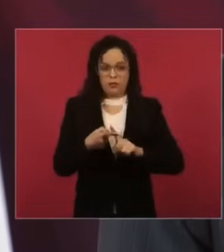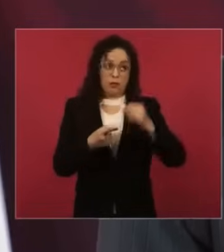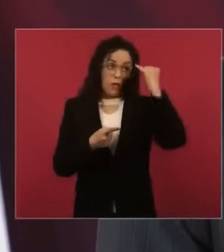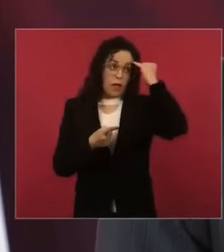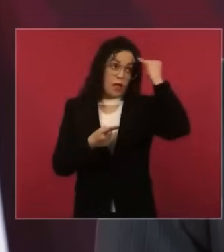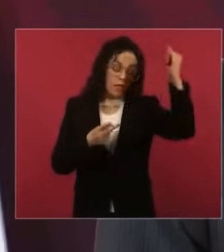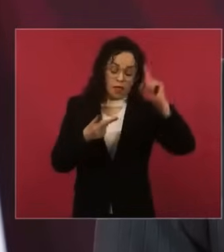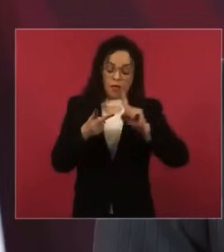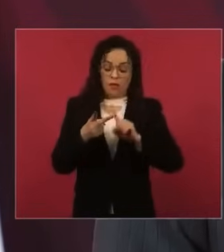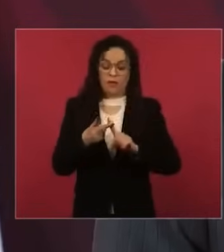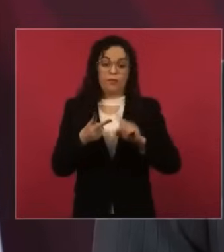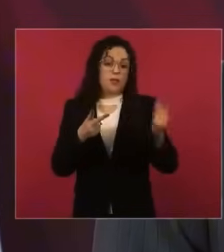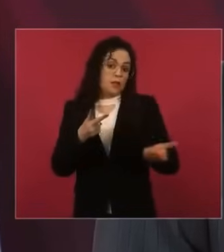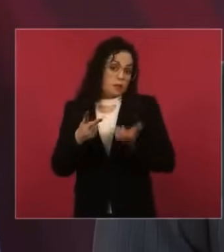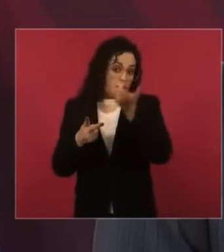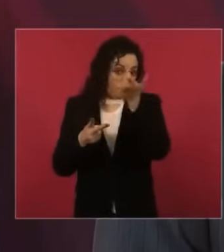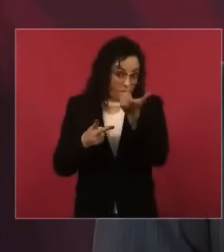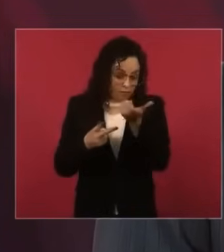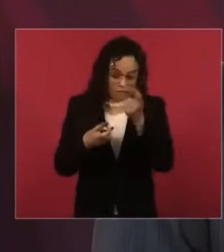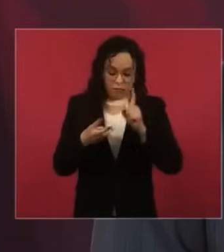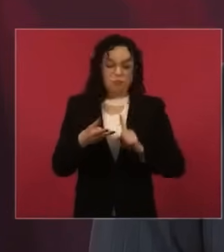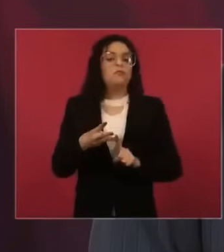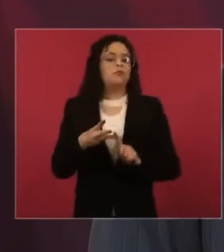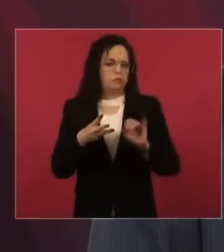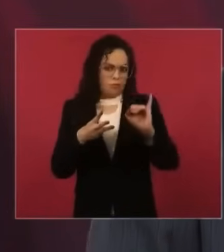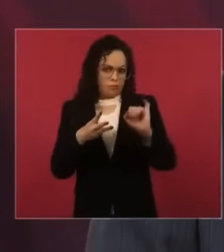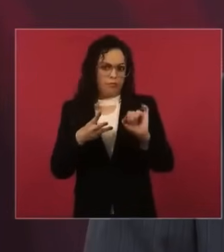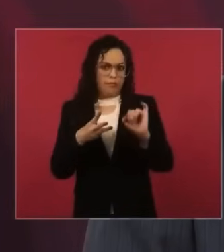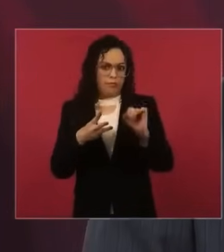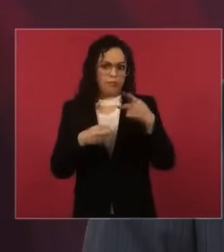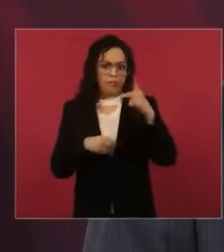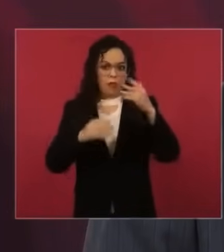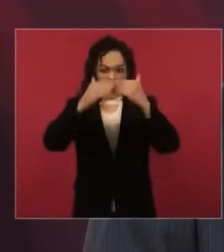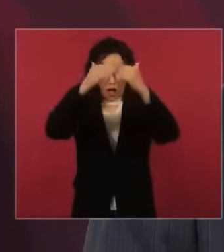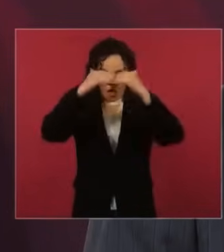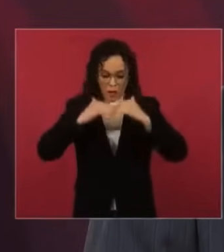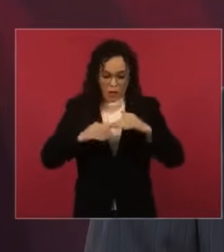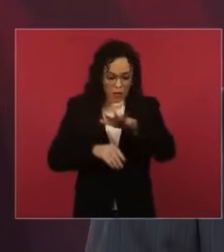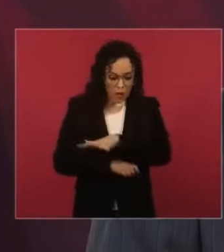huracán de la clasificación más alta iba a impactar a Acapulco,